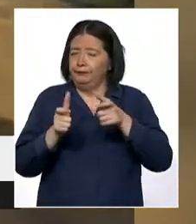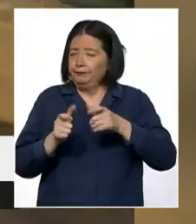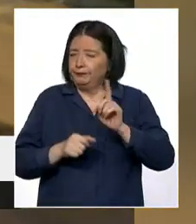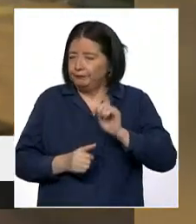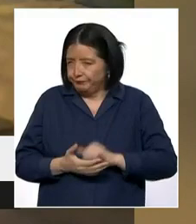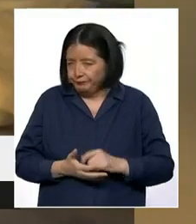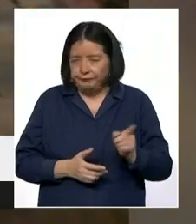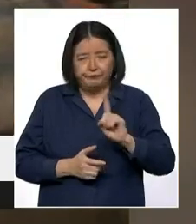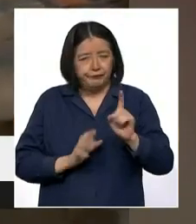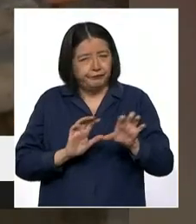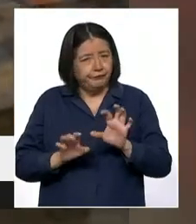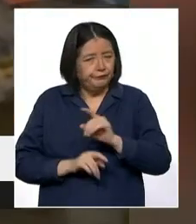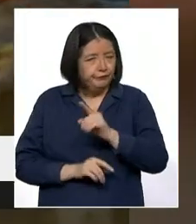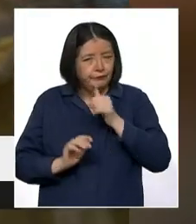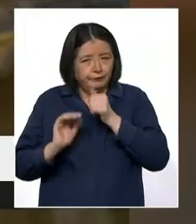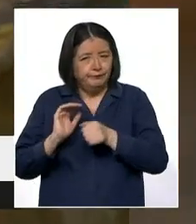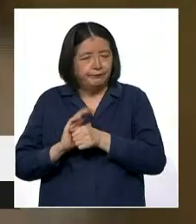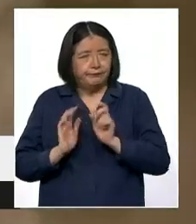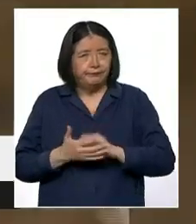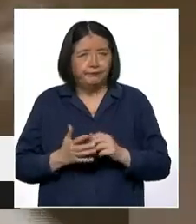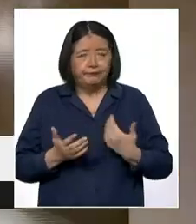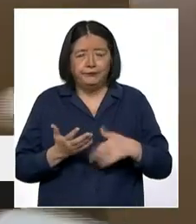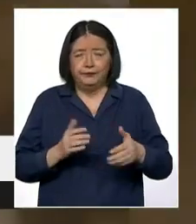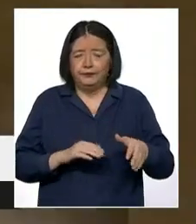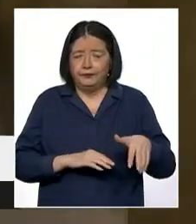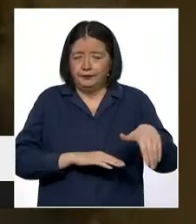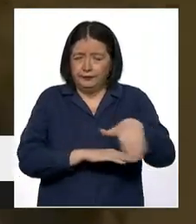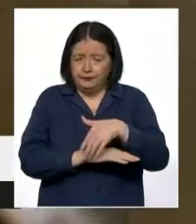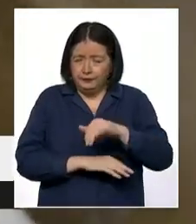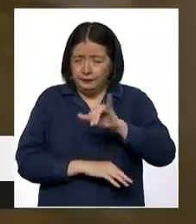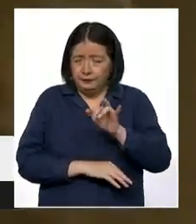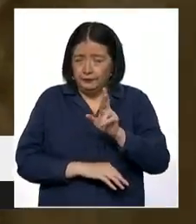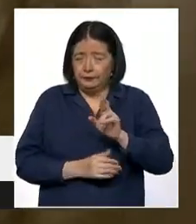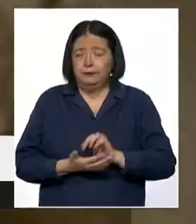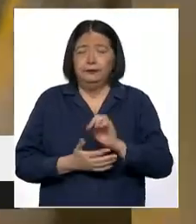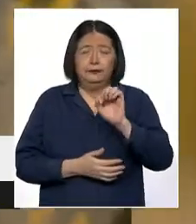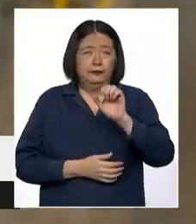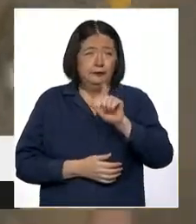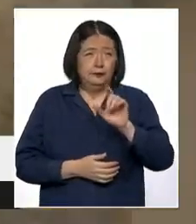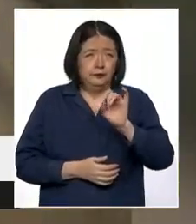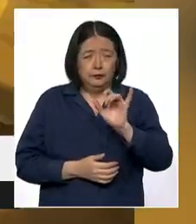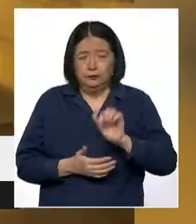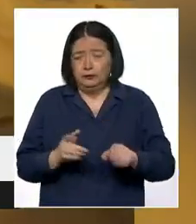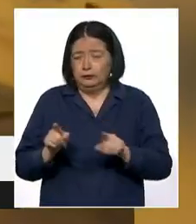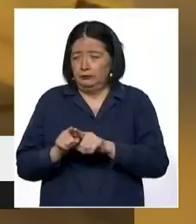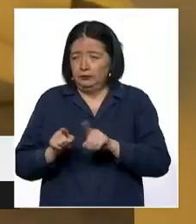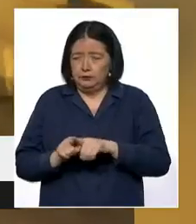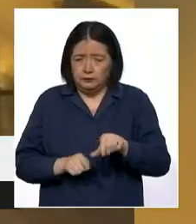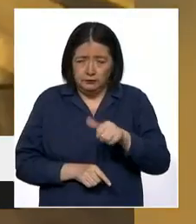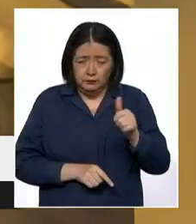la realización de estos eventos. Lo estamos haciendo en el Jirón El Sol, ¿no? Así